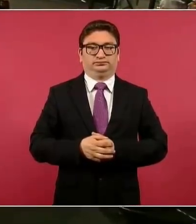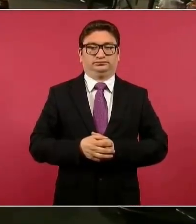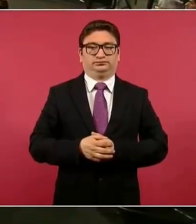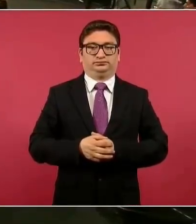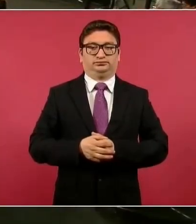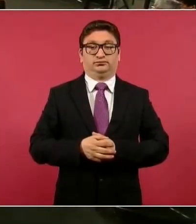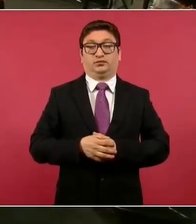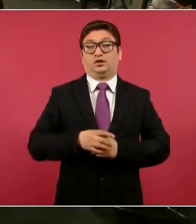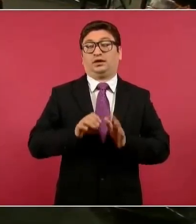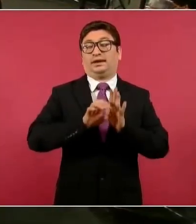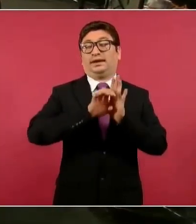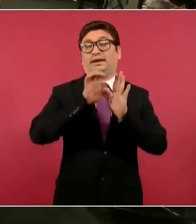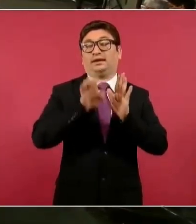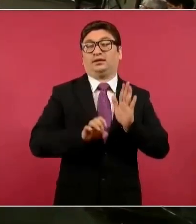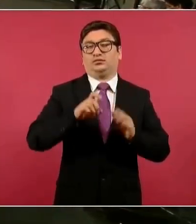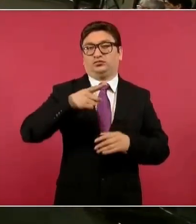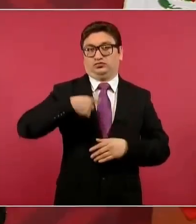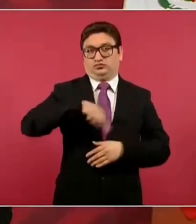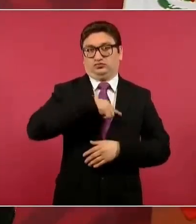Si quisiéramos tener